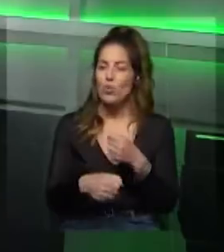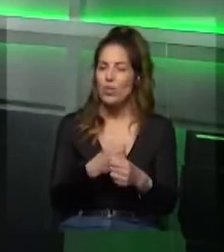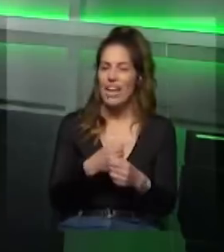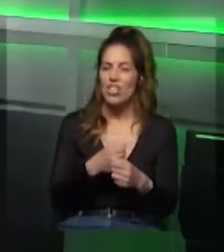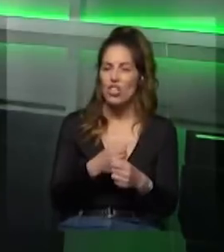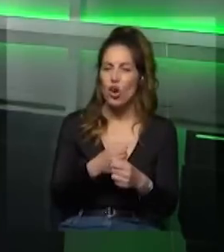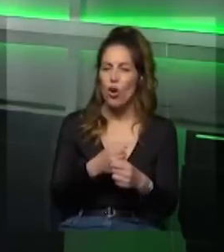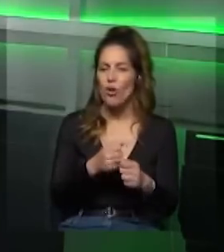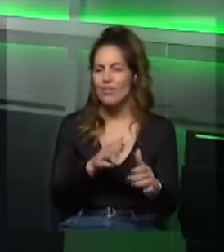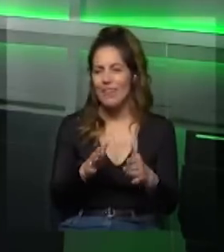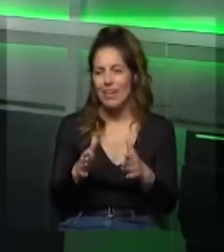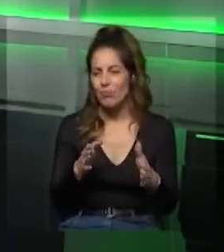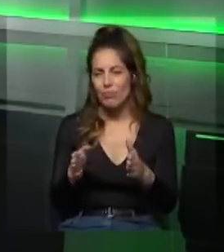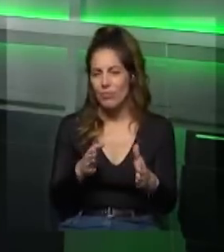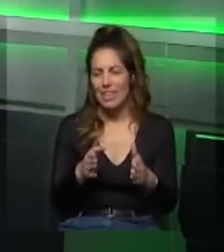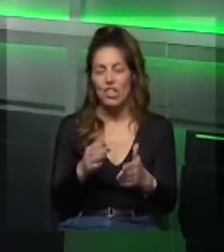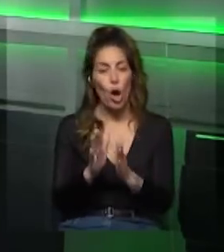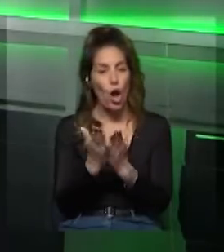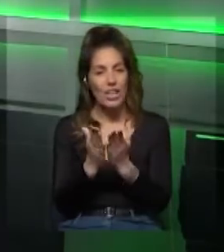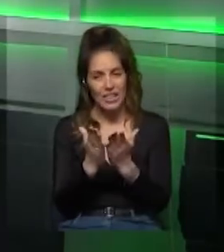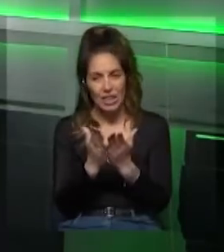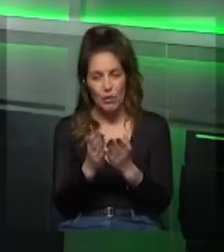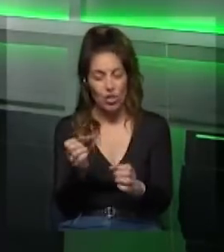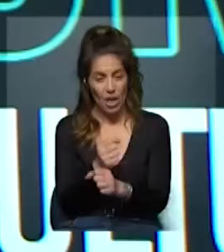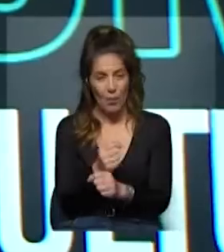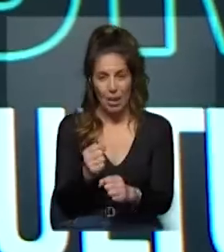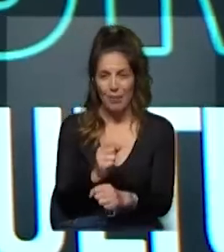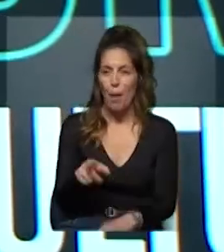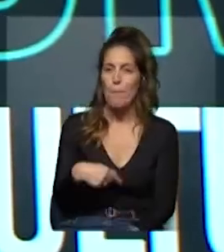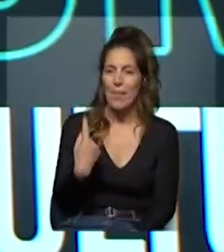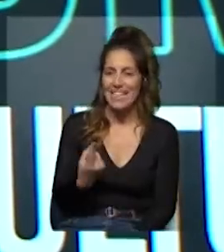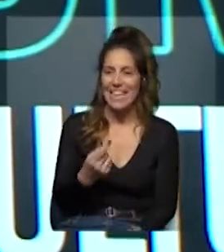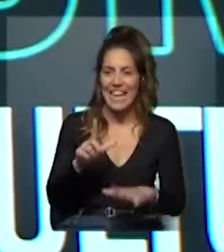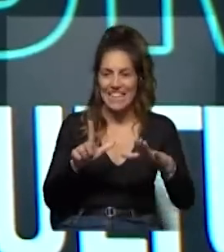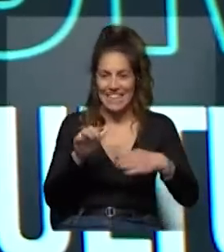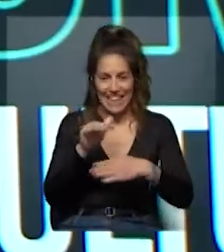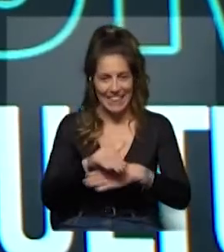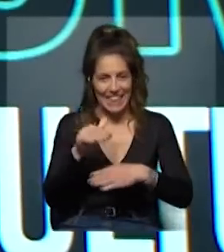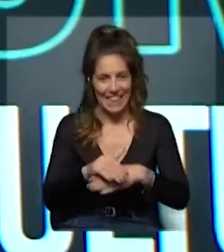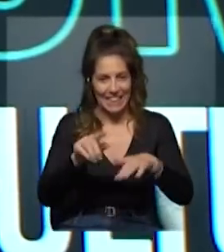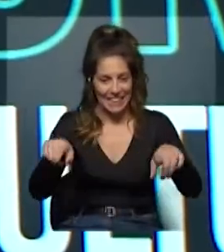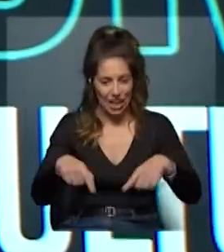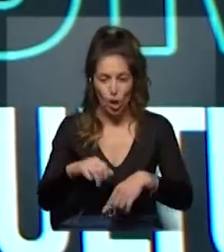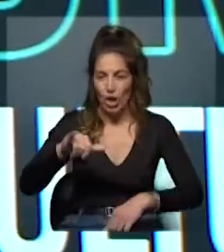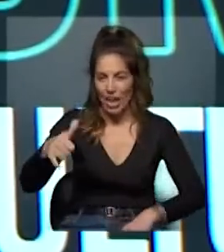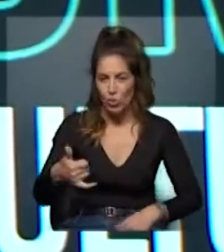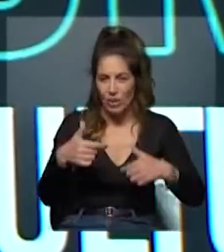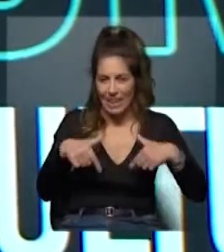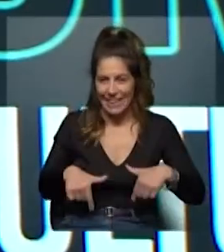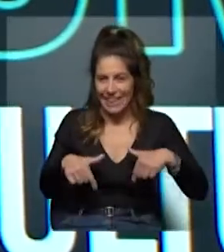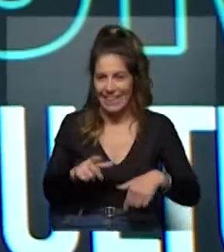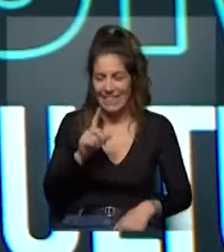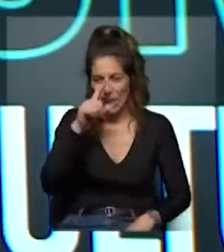calendario pero anda por ahí O sea que estos estos libros que se van a premiar mañana a las 7 de la tarde en el salón Azul de la intendencia de